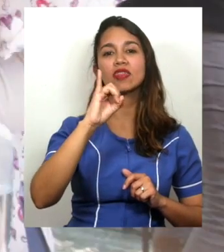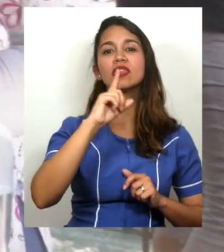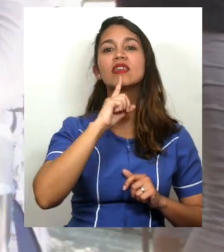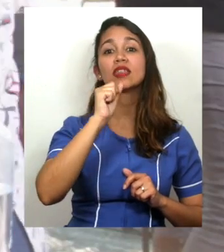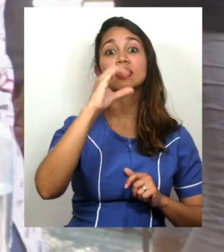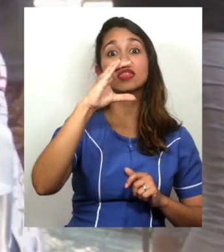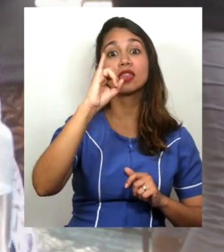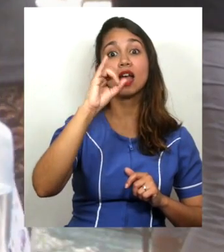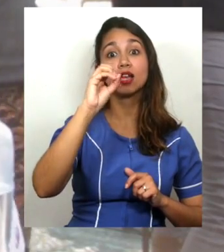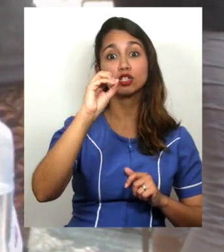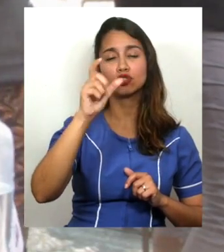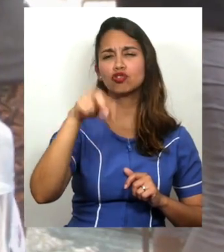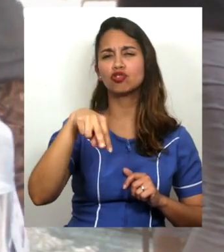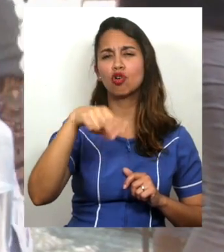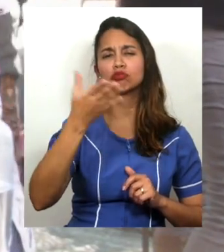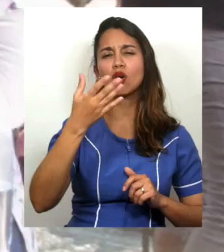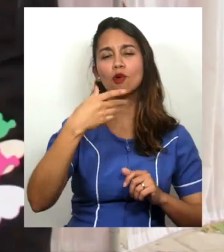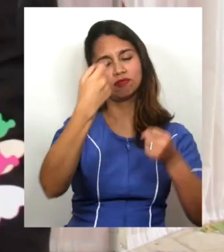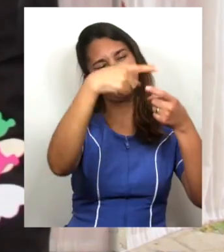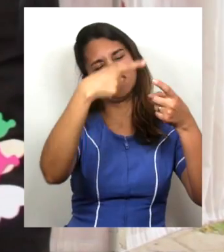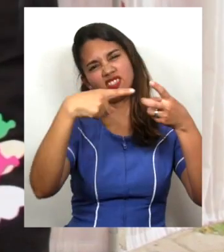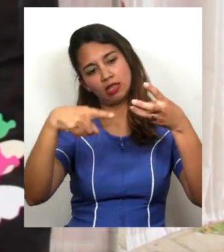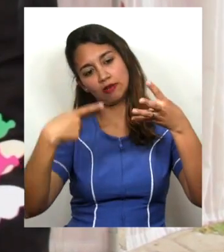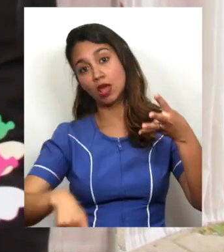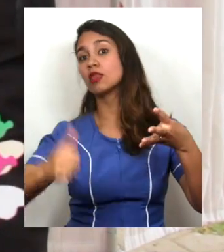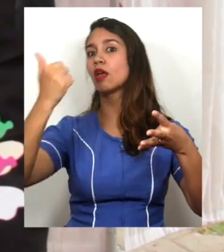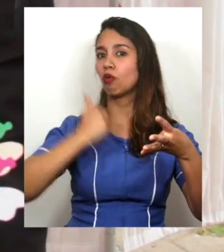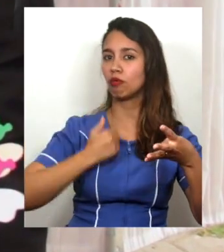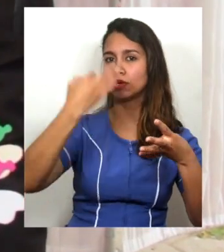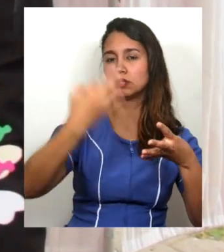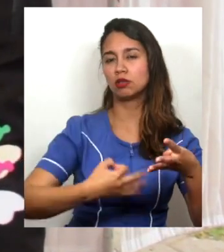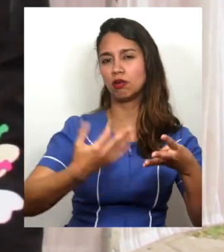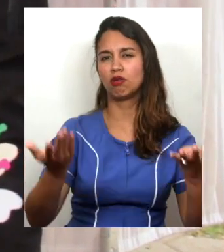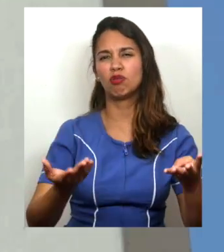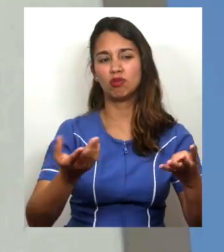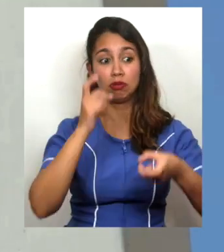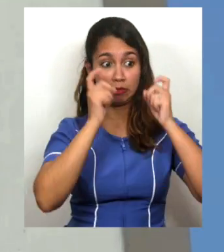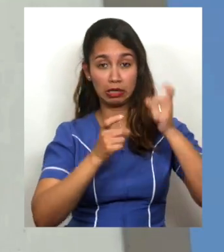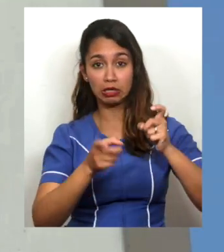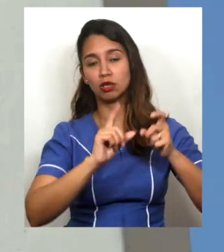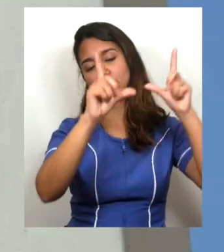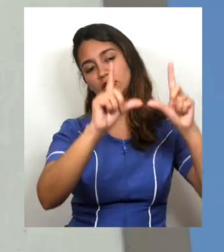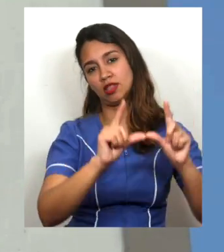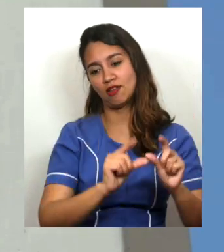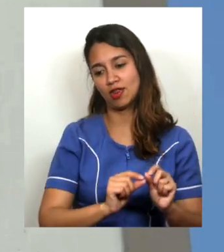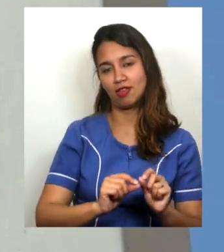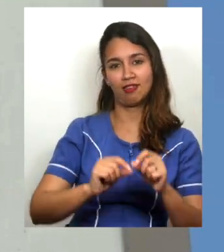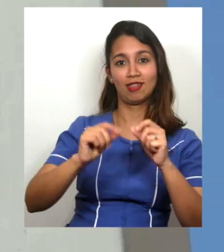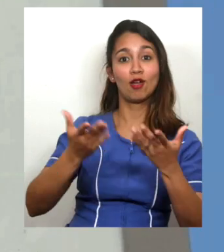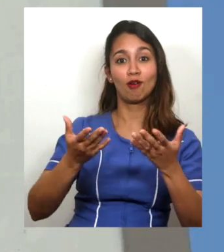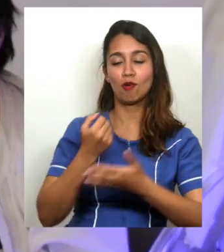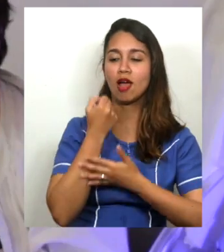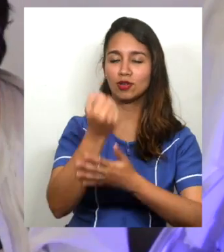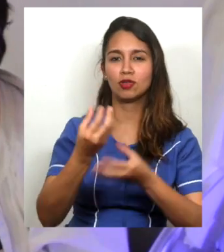de estándares de calidad establecidos por el Ministerio de Salud, enfocados en mejorar la calidad y a disminuir los riesgos de la